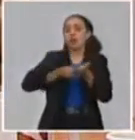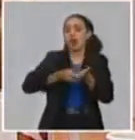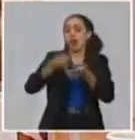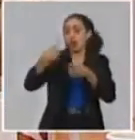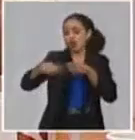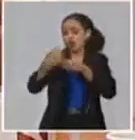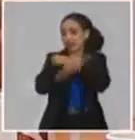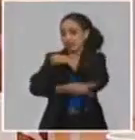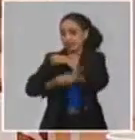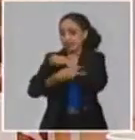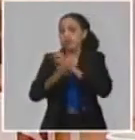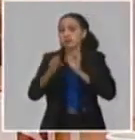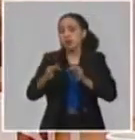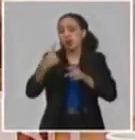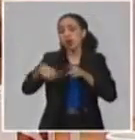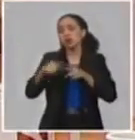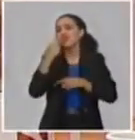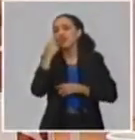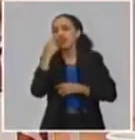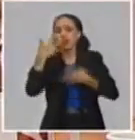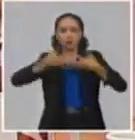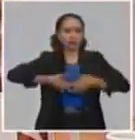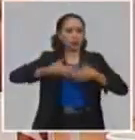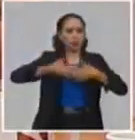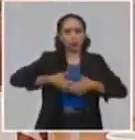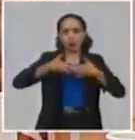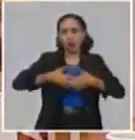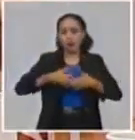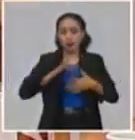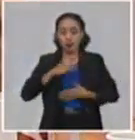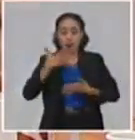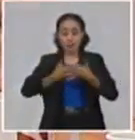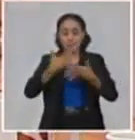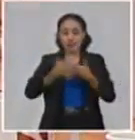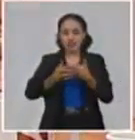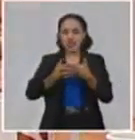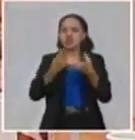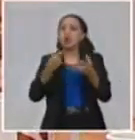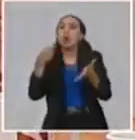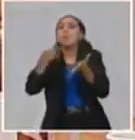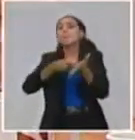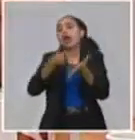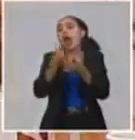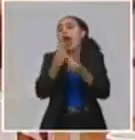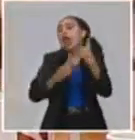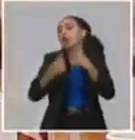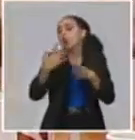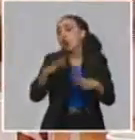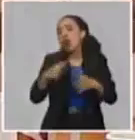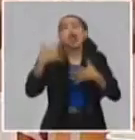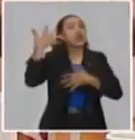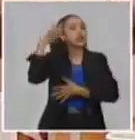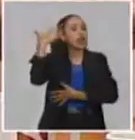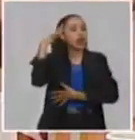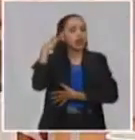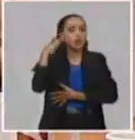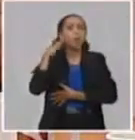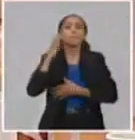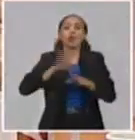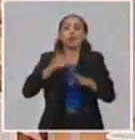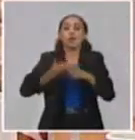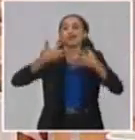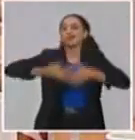estatales para producir lo que ellas producen. O los servicios que prestan, no son cosas,